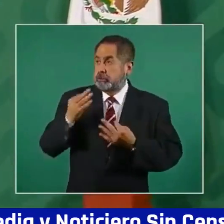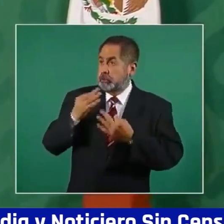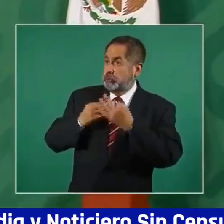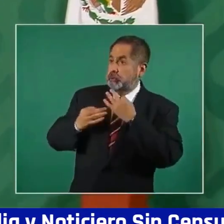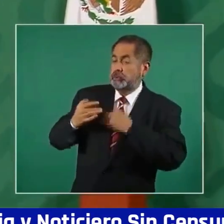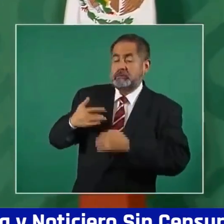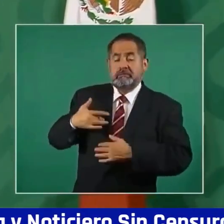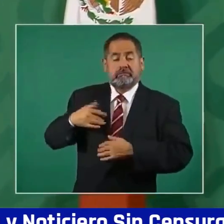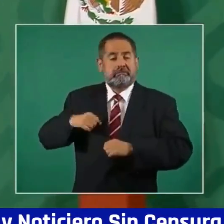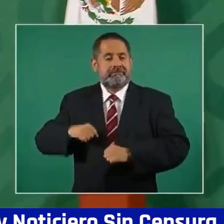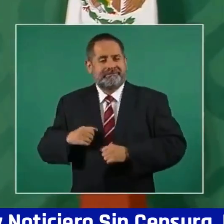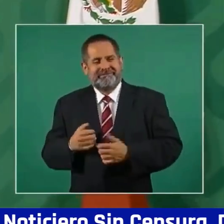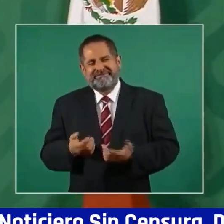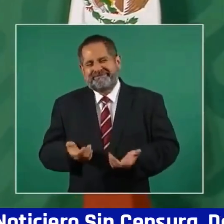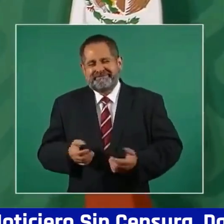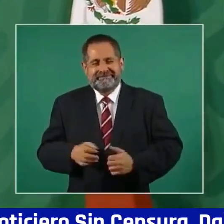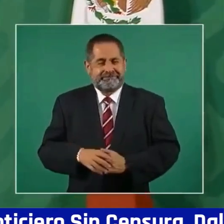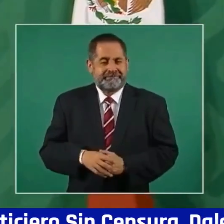Y